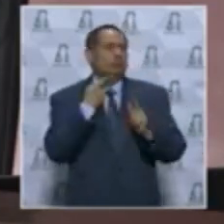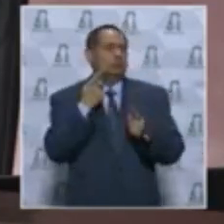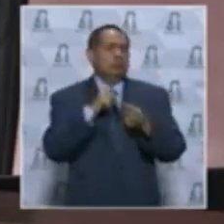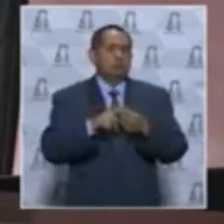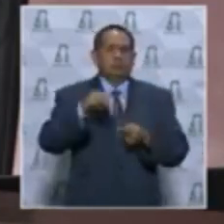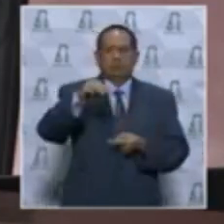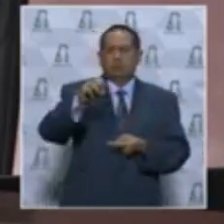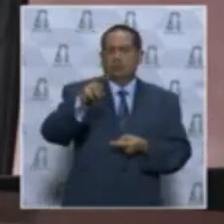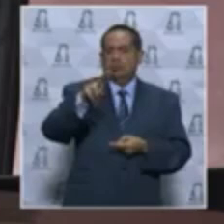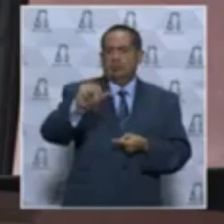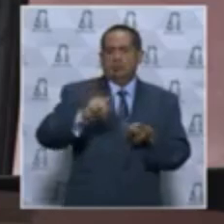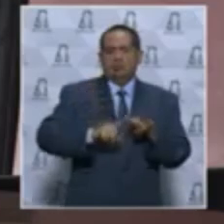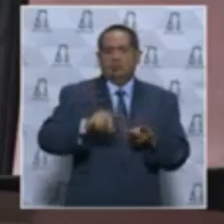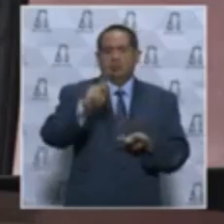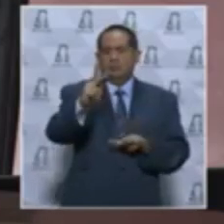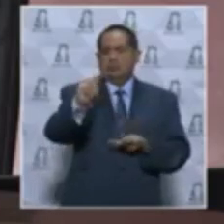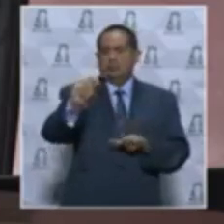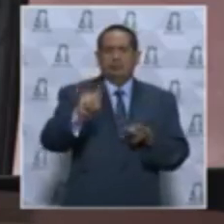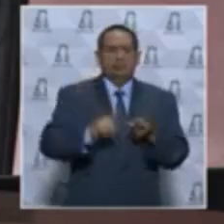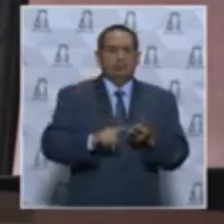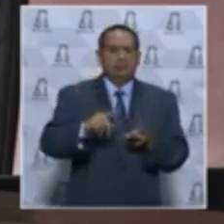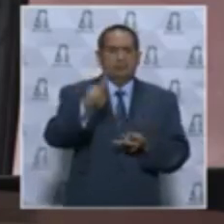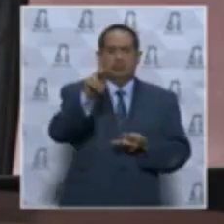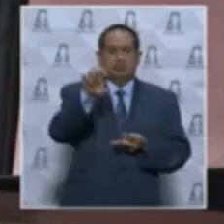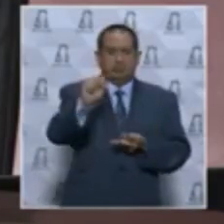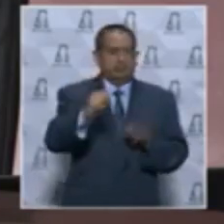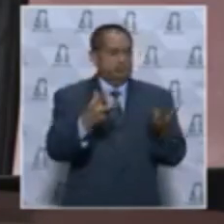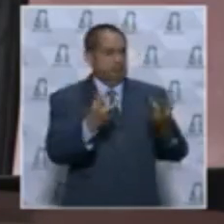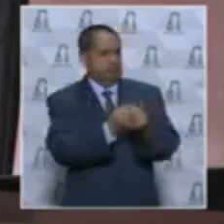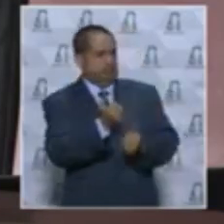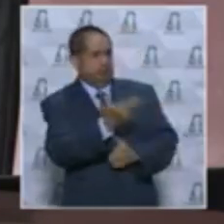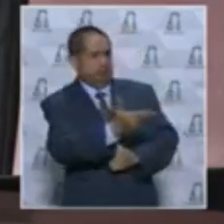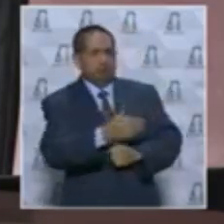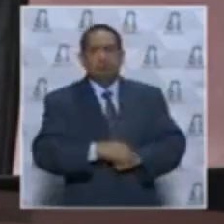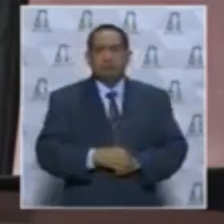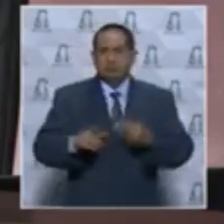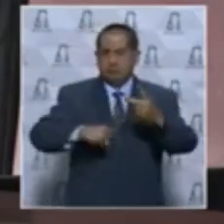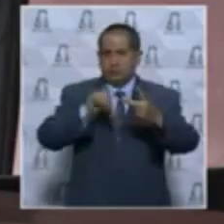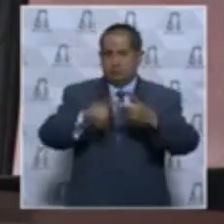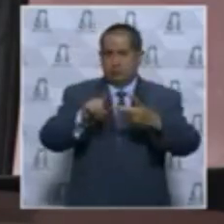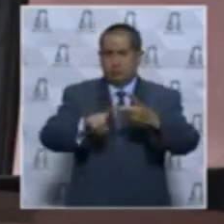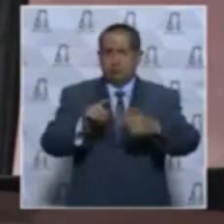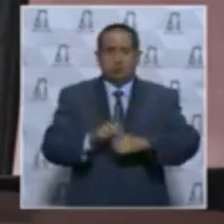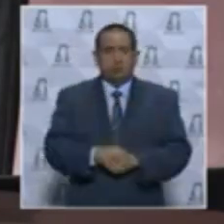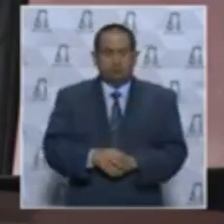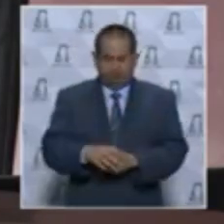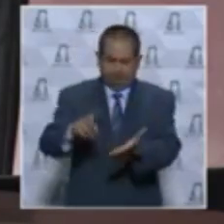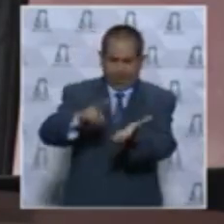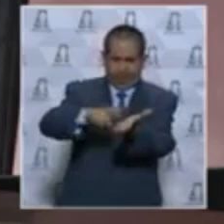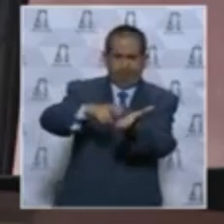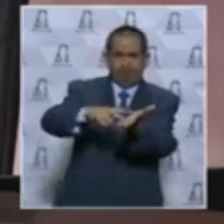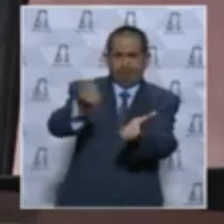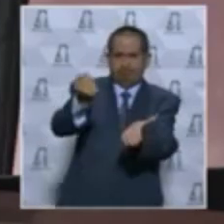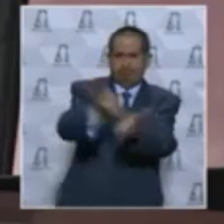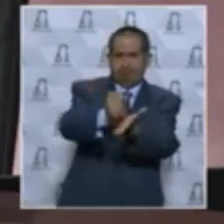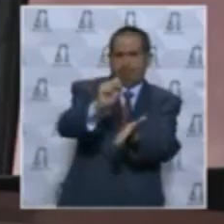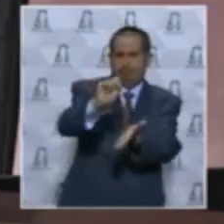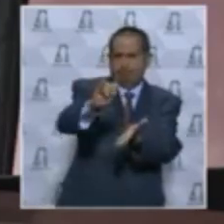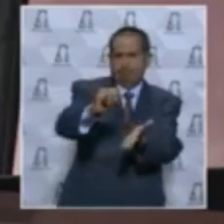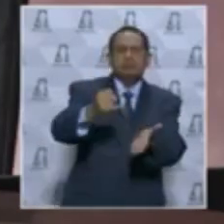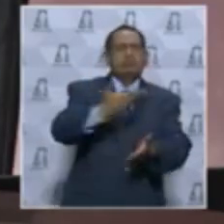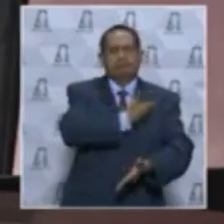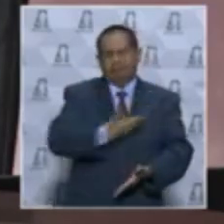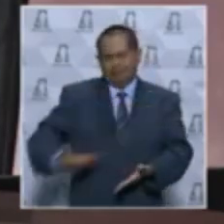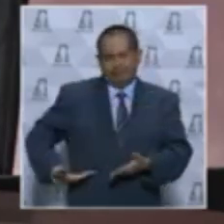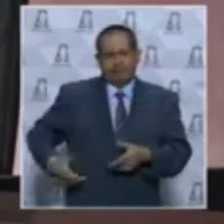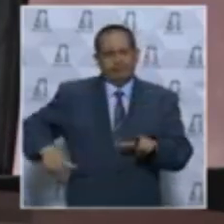morena del trabajo y encuentro social segundo es válida la elección de presidente